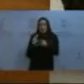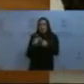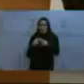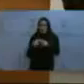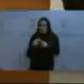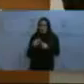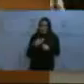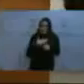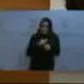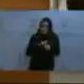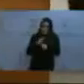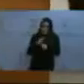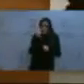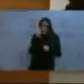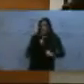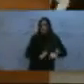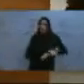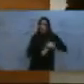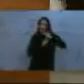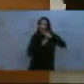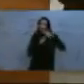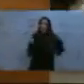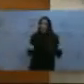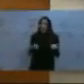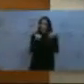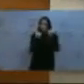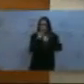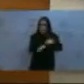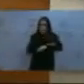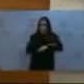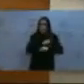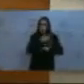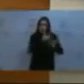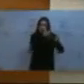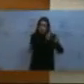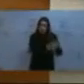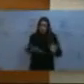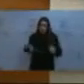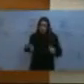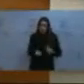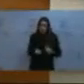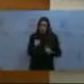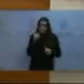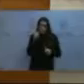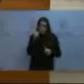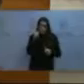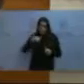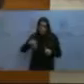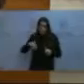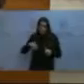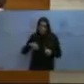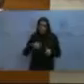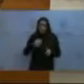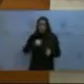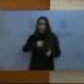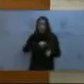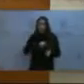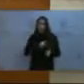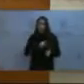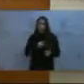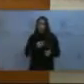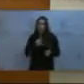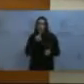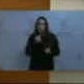nuestro juicio creemos que sí, la acción del Gobierno que usted preside. ¿Y por qué hacemos esta